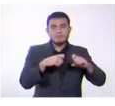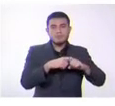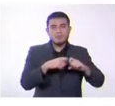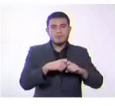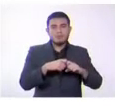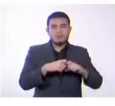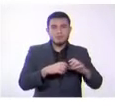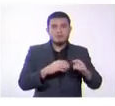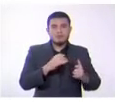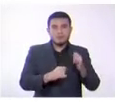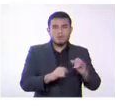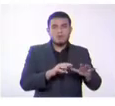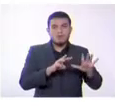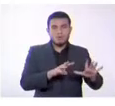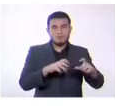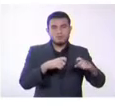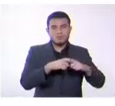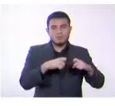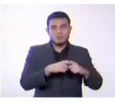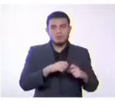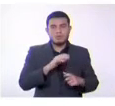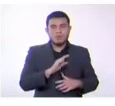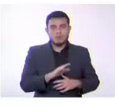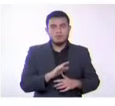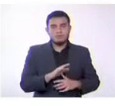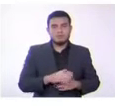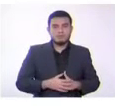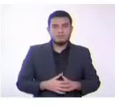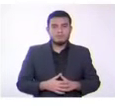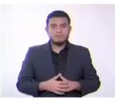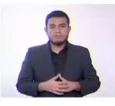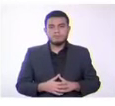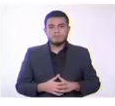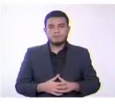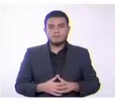completa 8 electrones en su capa más externa.